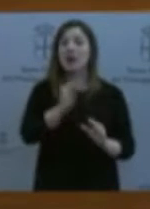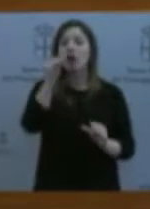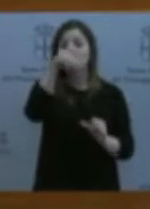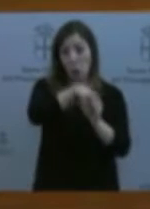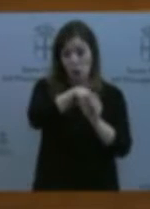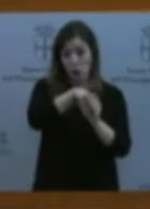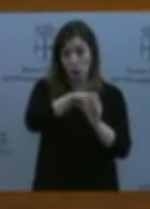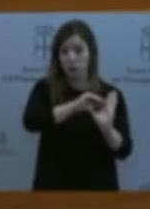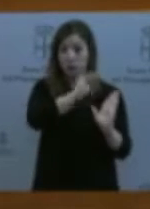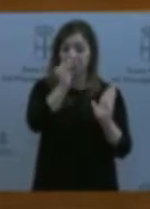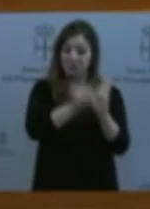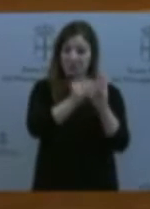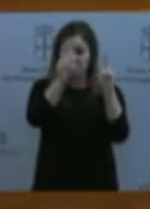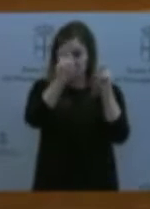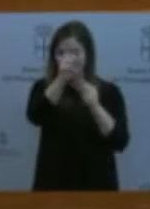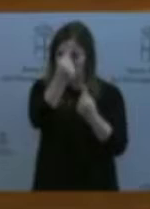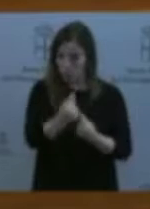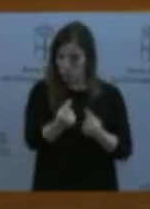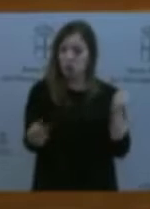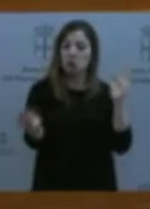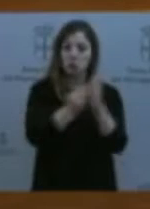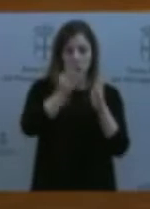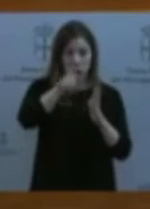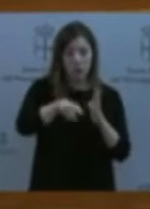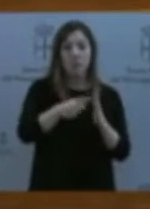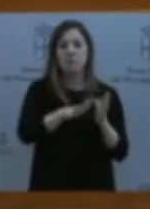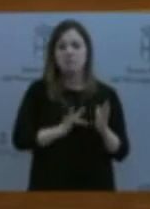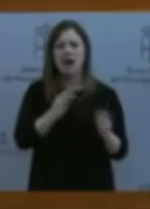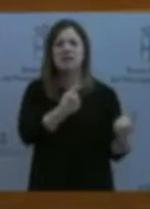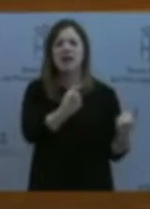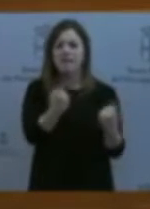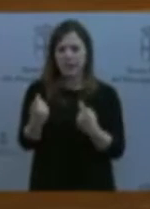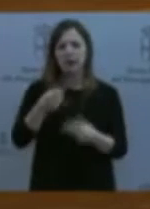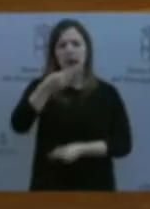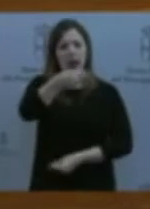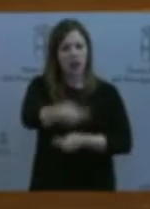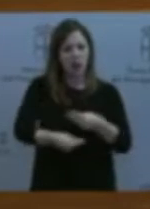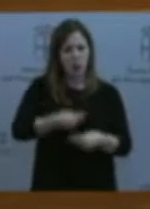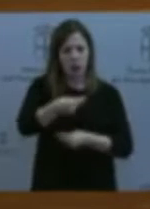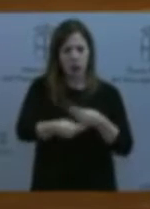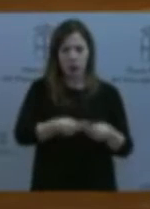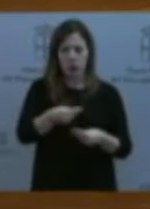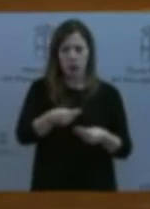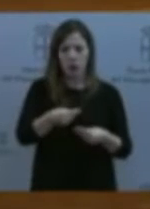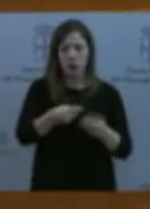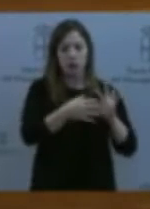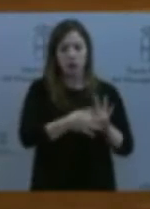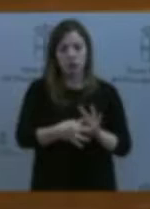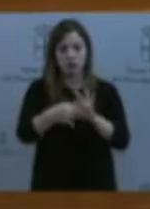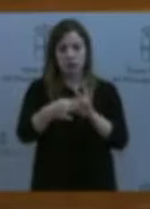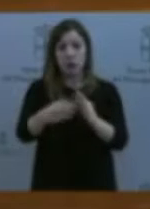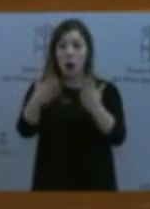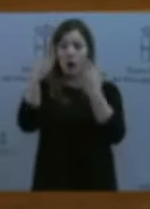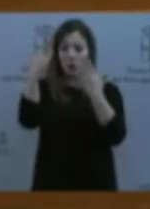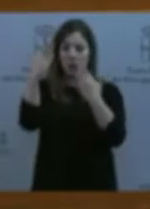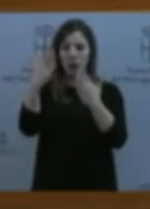están pendientes de ejecución con respecto a lo que es la conmemoración del triple centenario y que están aún pendientes. También se